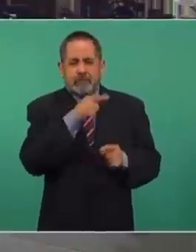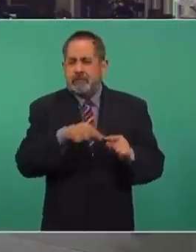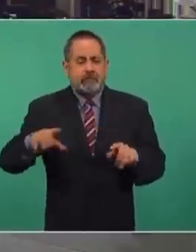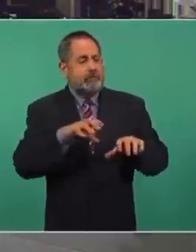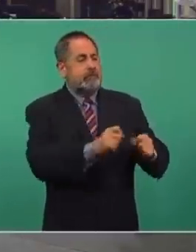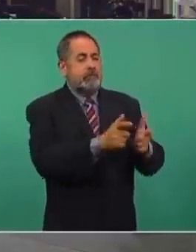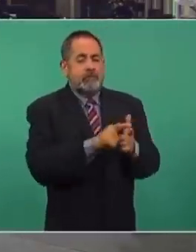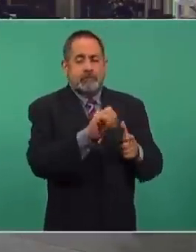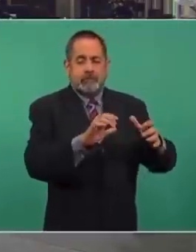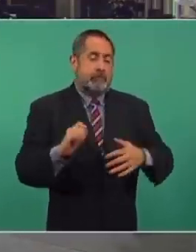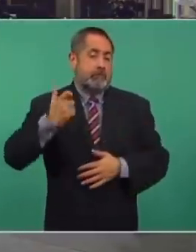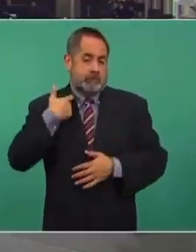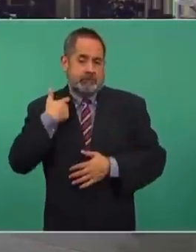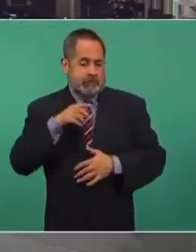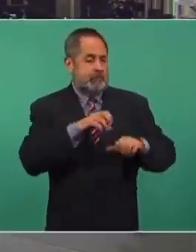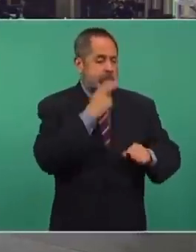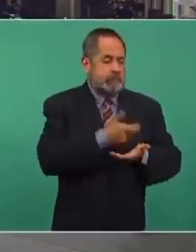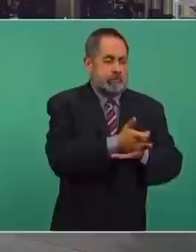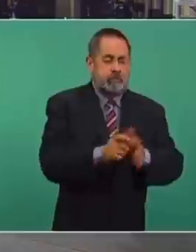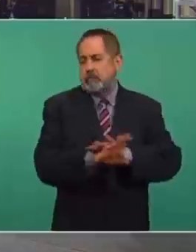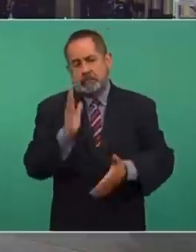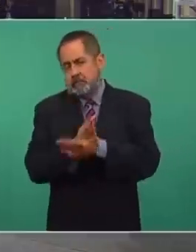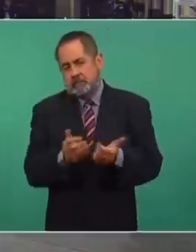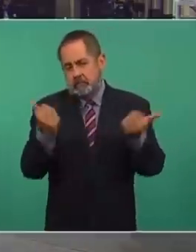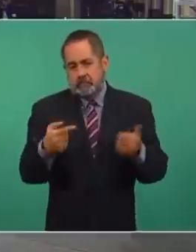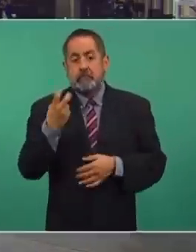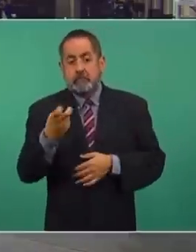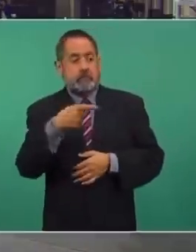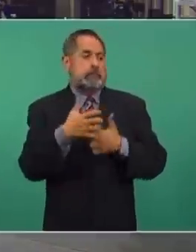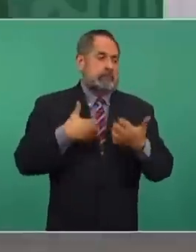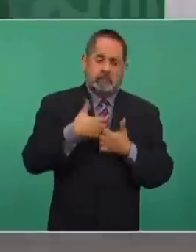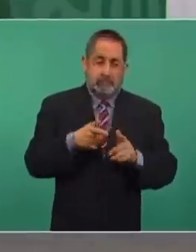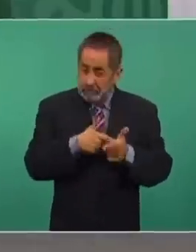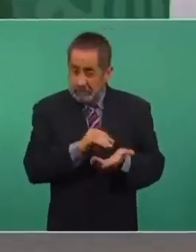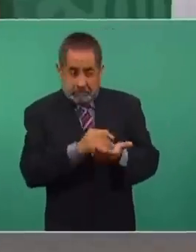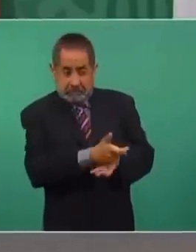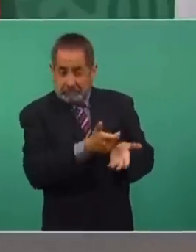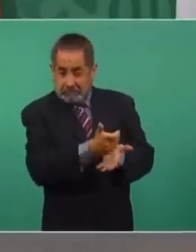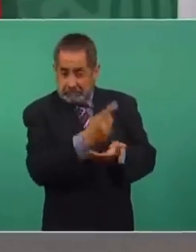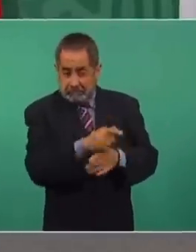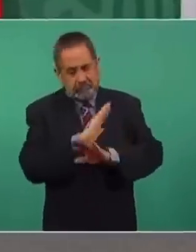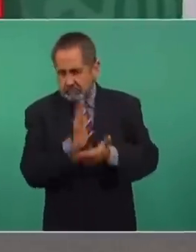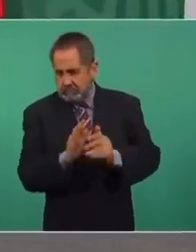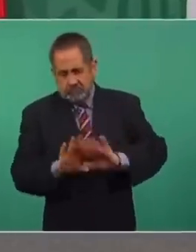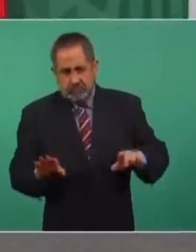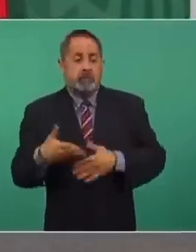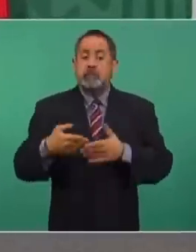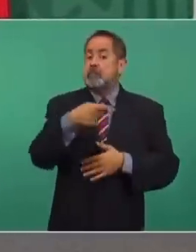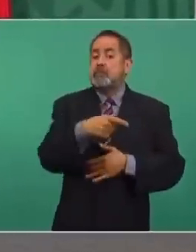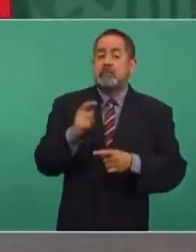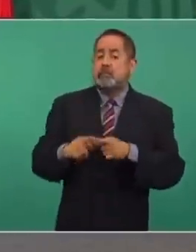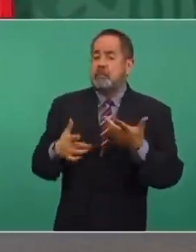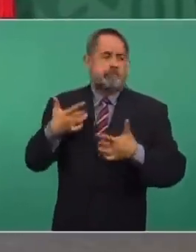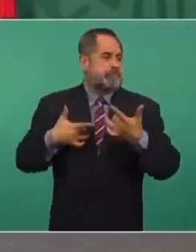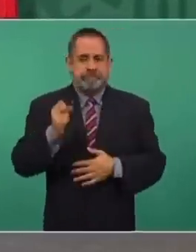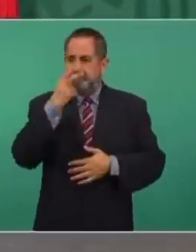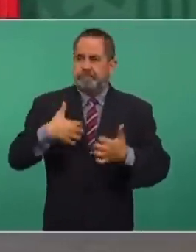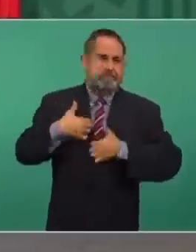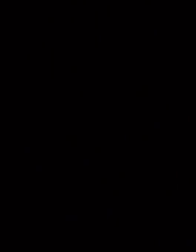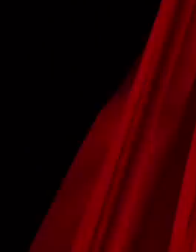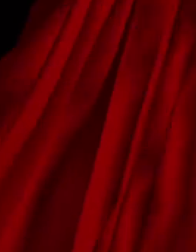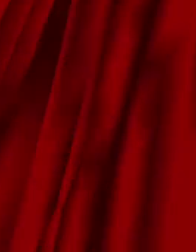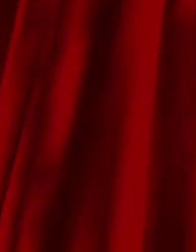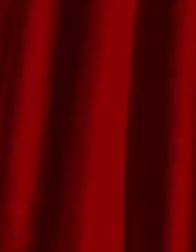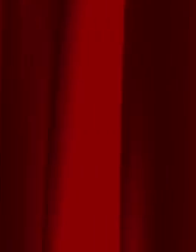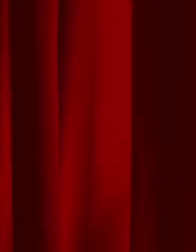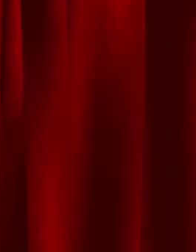régimen anterior. Entonces, como ya no se puede mantener estos privilegios, pues ahora se sienten perseguidos.